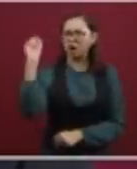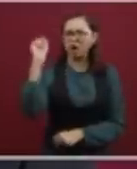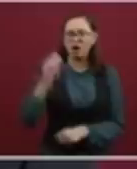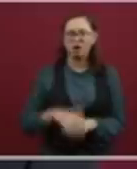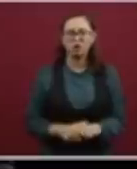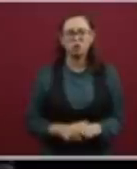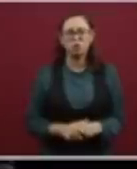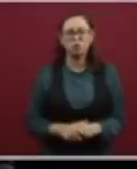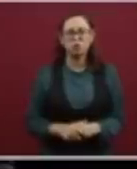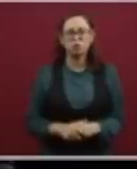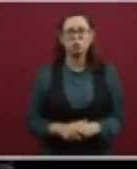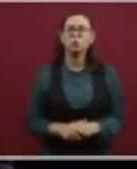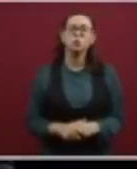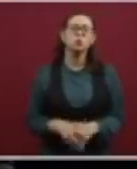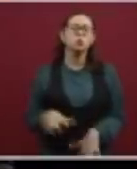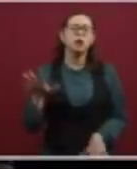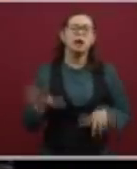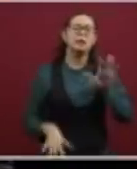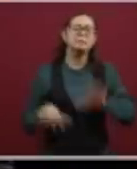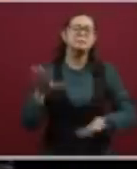Y eso pasa desapercibido,